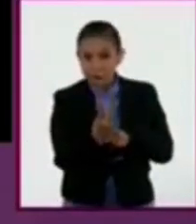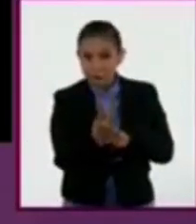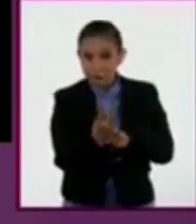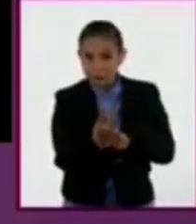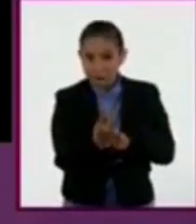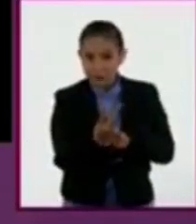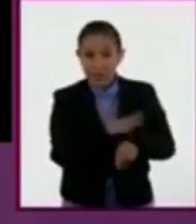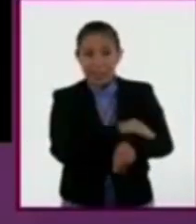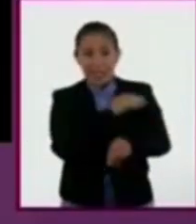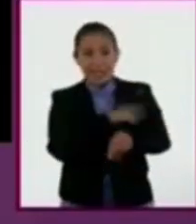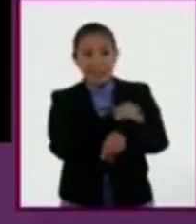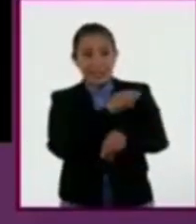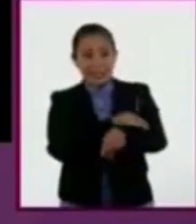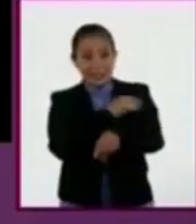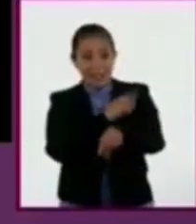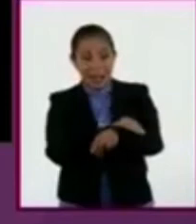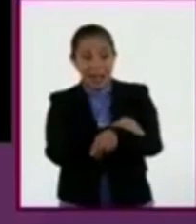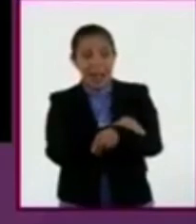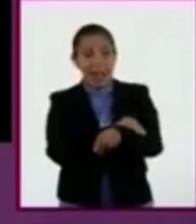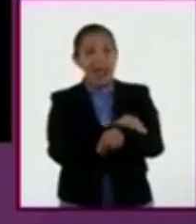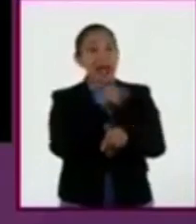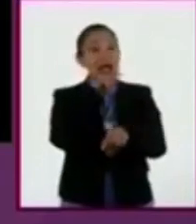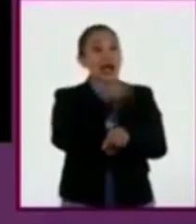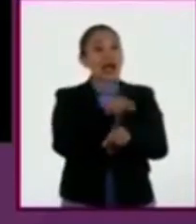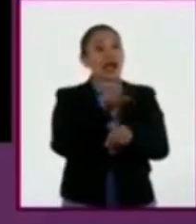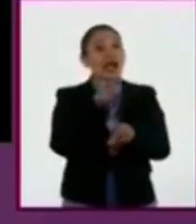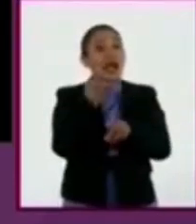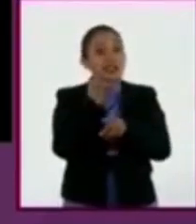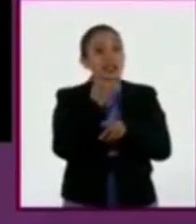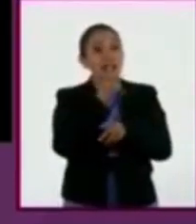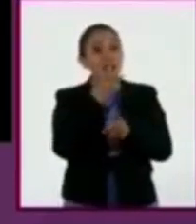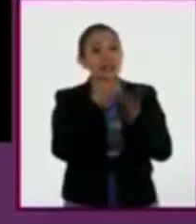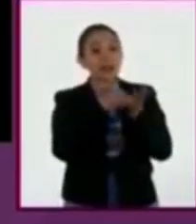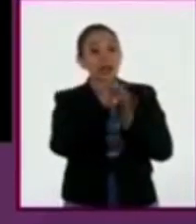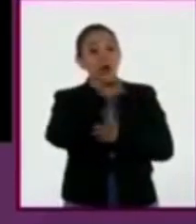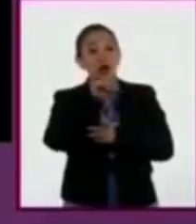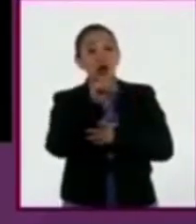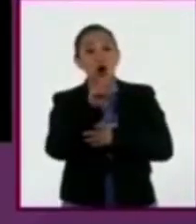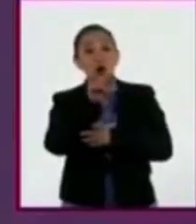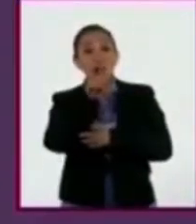La energía cinética de Enrique sería de 3000 joules.